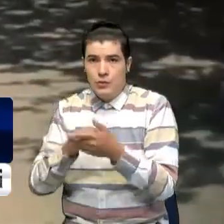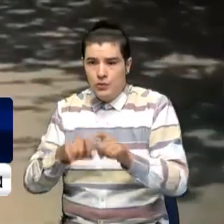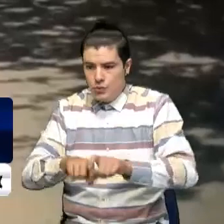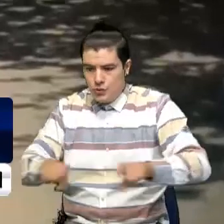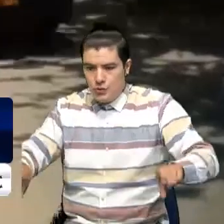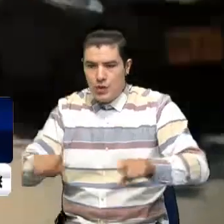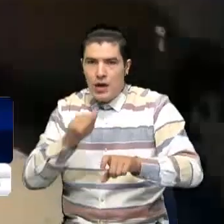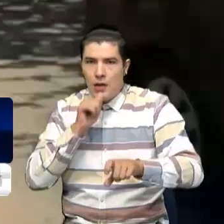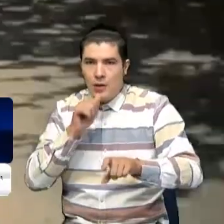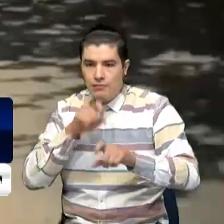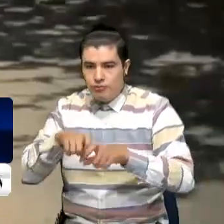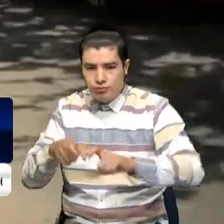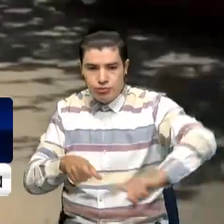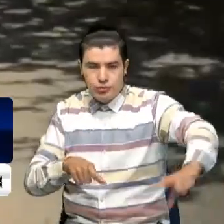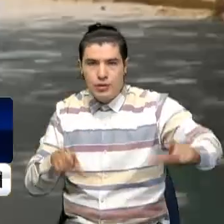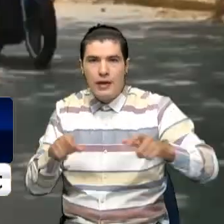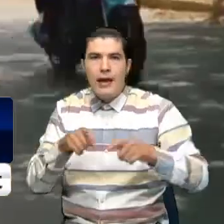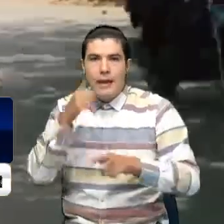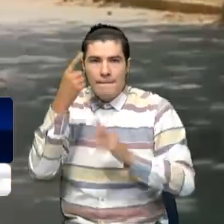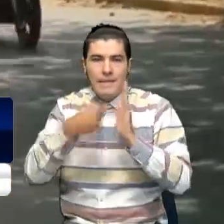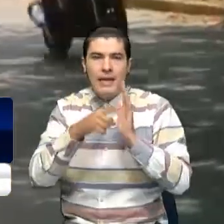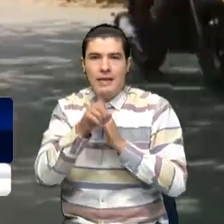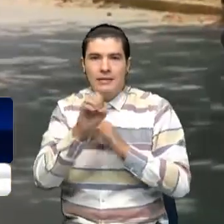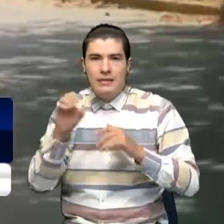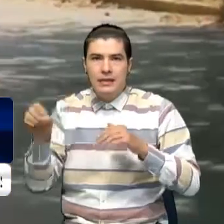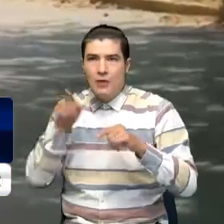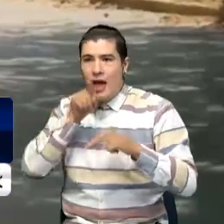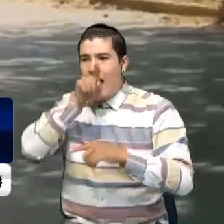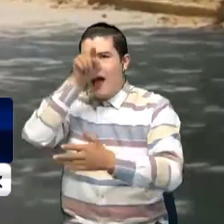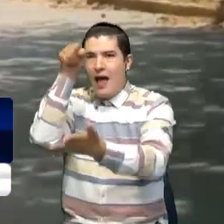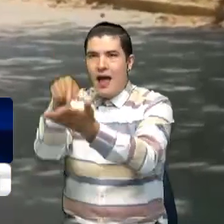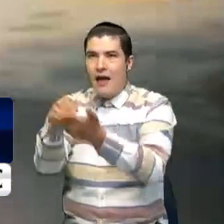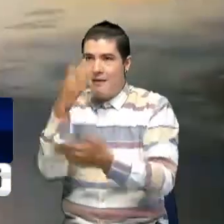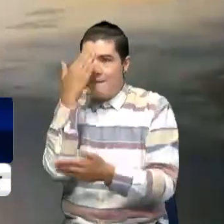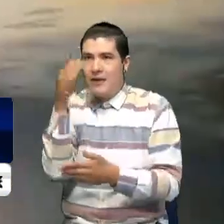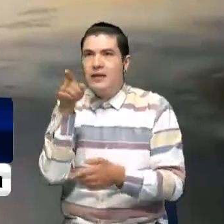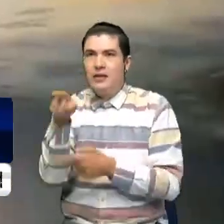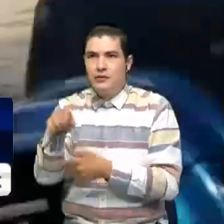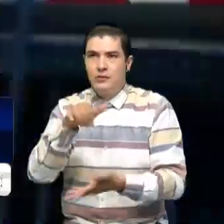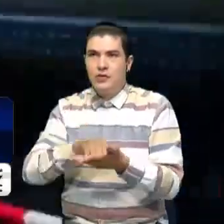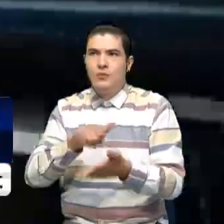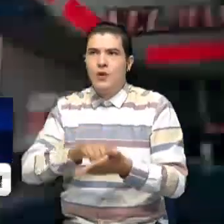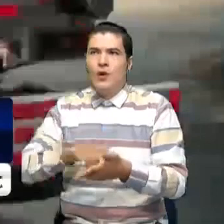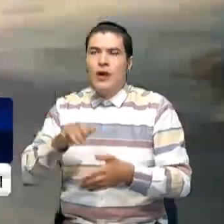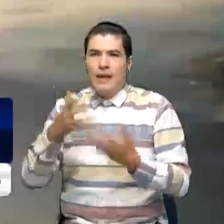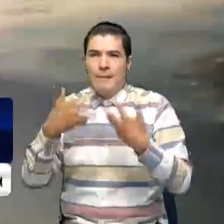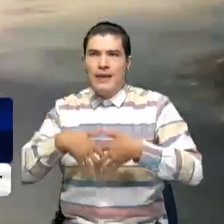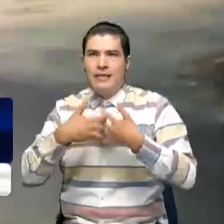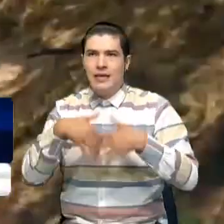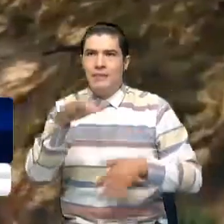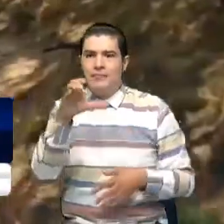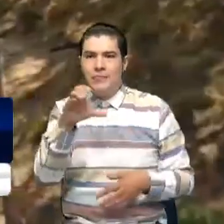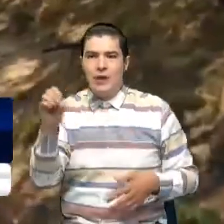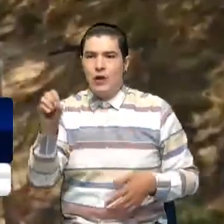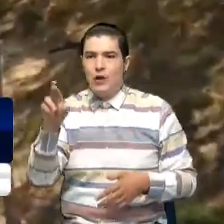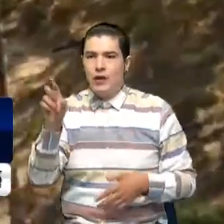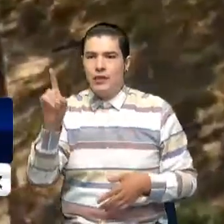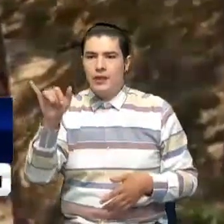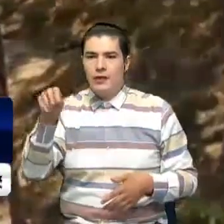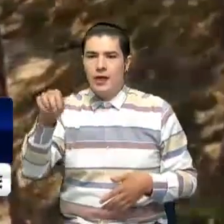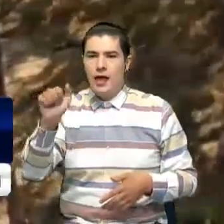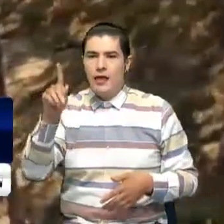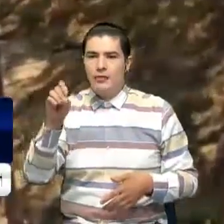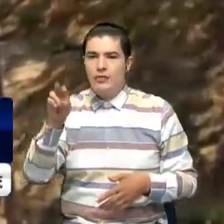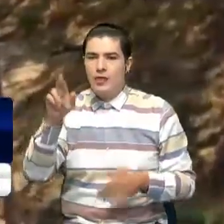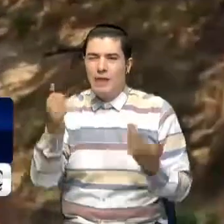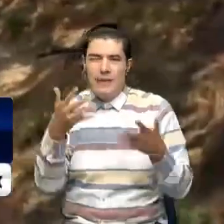similares características es 1.600 metros más abajo frente a Coordinadora Mercantil. La duración de estos cierres serán durante por lo